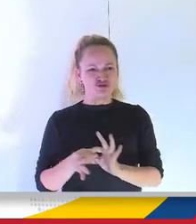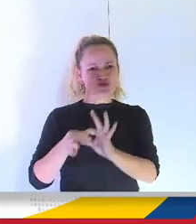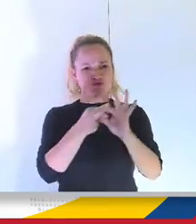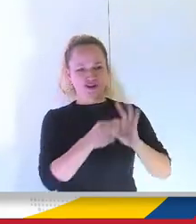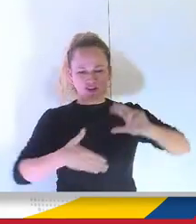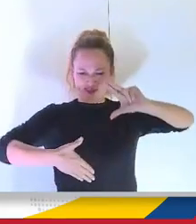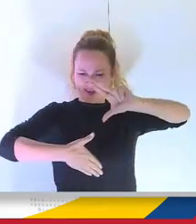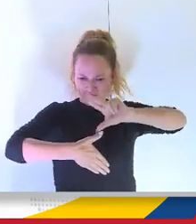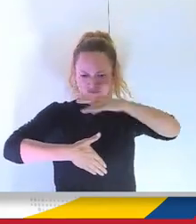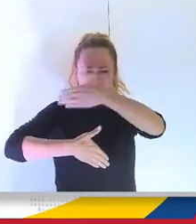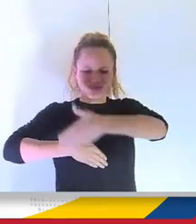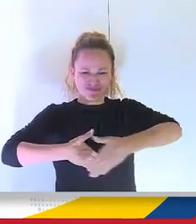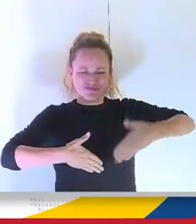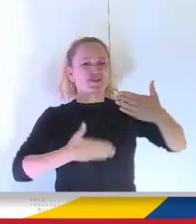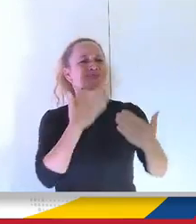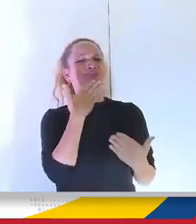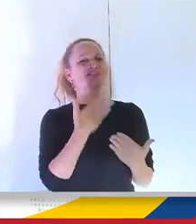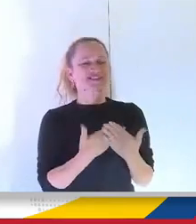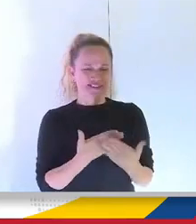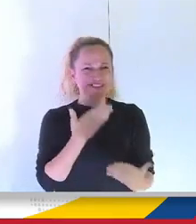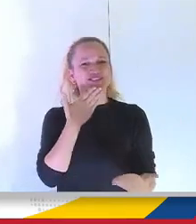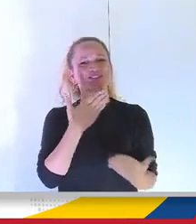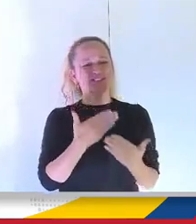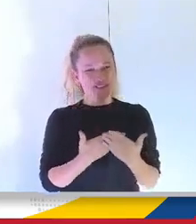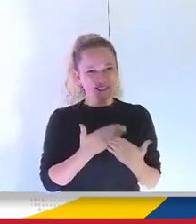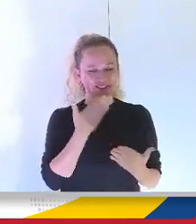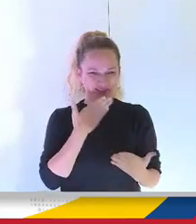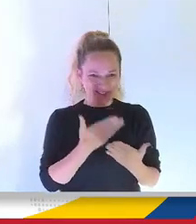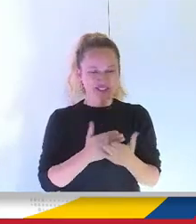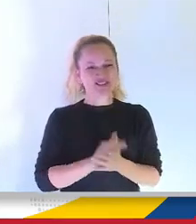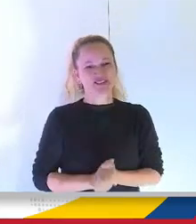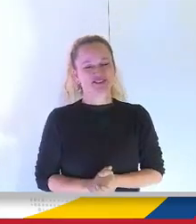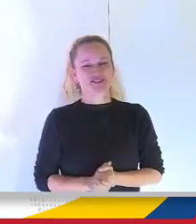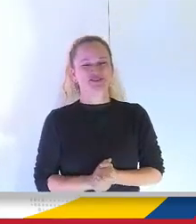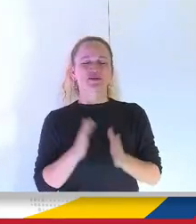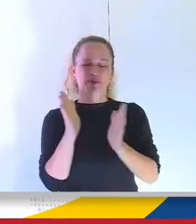los latinoamericanos. Muchísimas gracias por esta invitación.